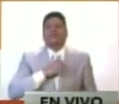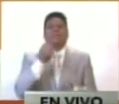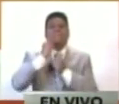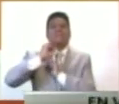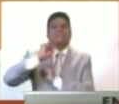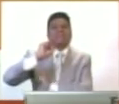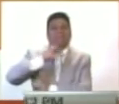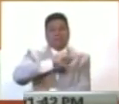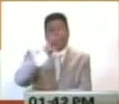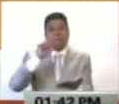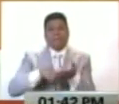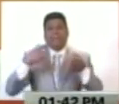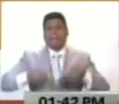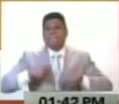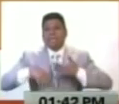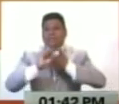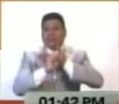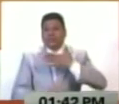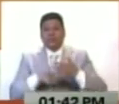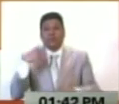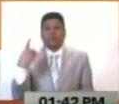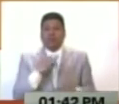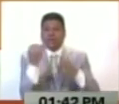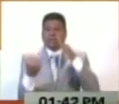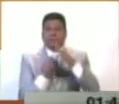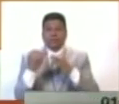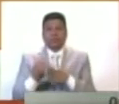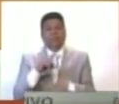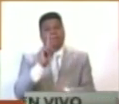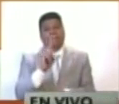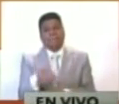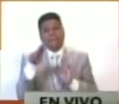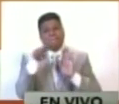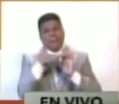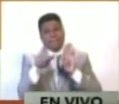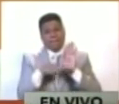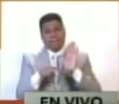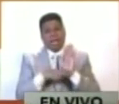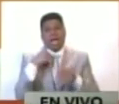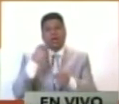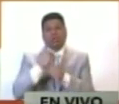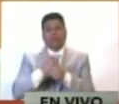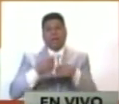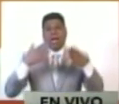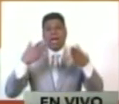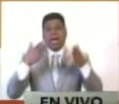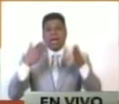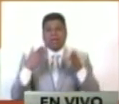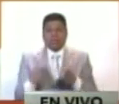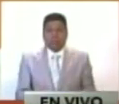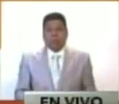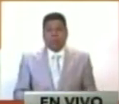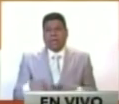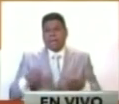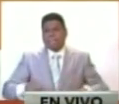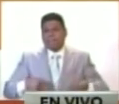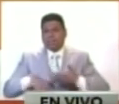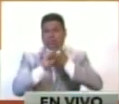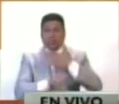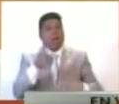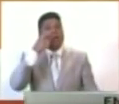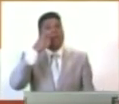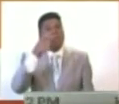no solamente en su institucionalidad y en su legalidad, sino también defender a los trabajadores del Mercosur, defender a los pueblos del